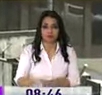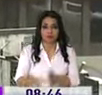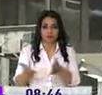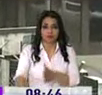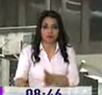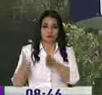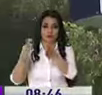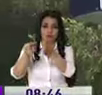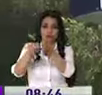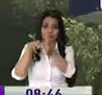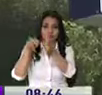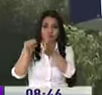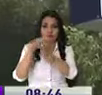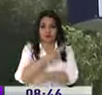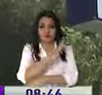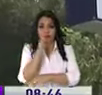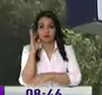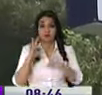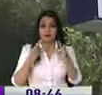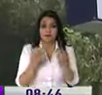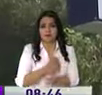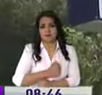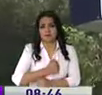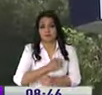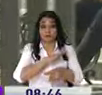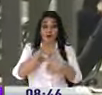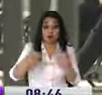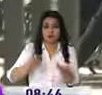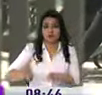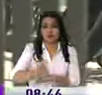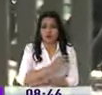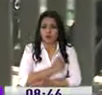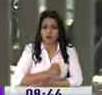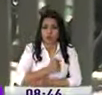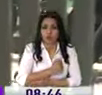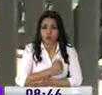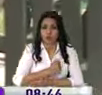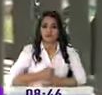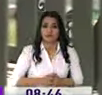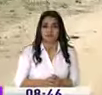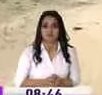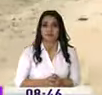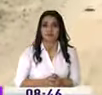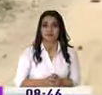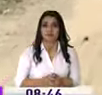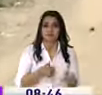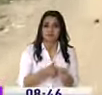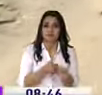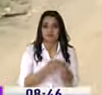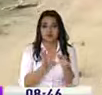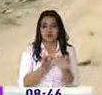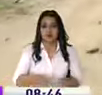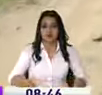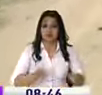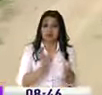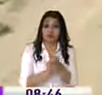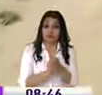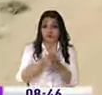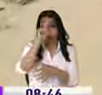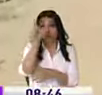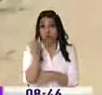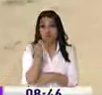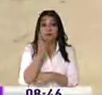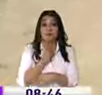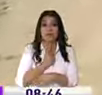el mediodía. El luto abraza al barrio San Miguel, en el límite entre Llano Chico y Zambisa, un matrimonio cuya luna de miel terminó